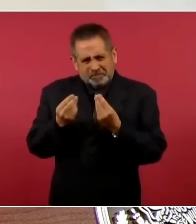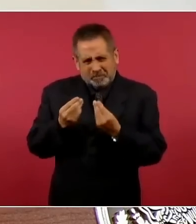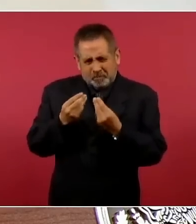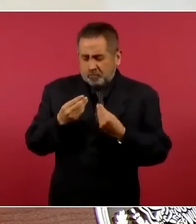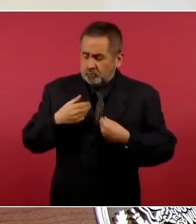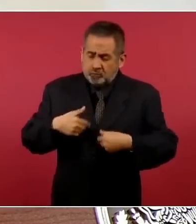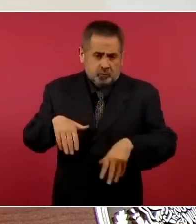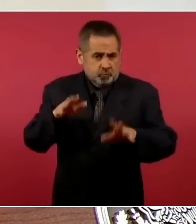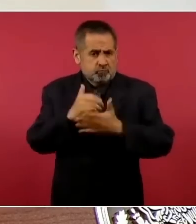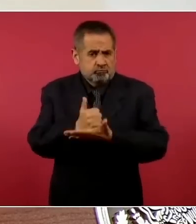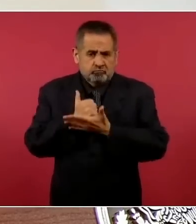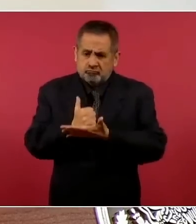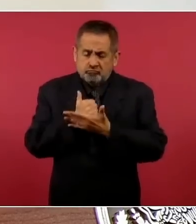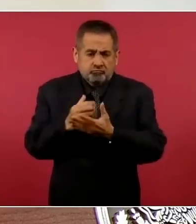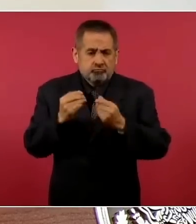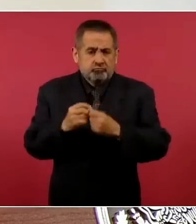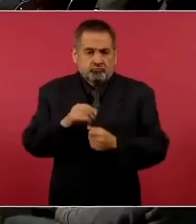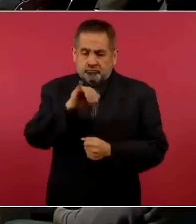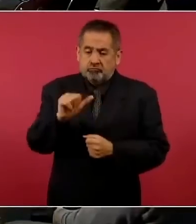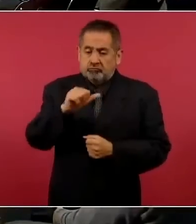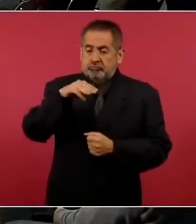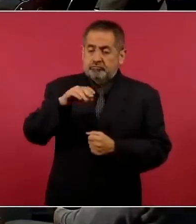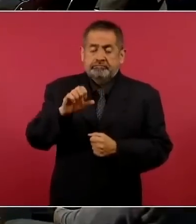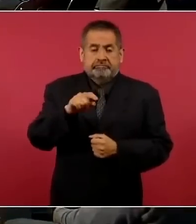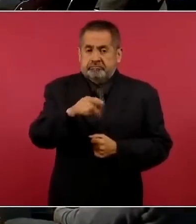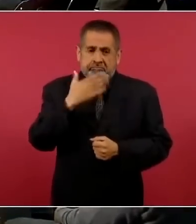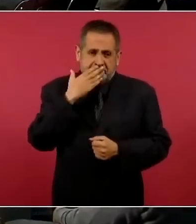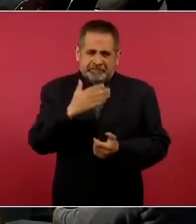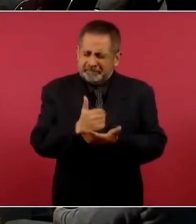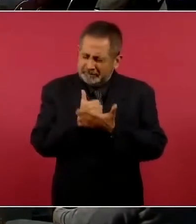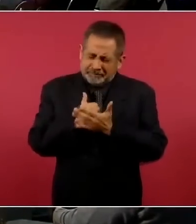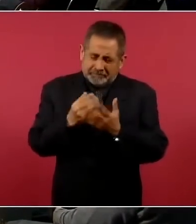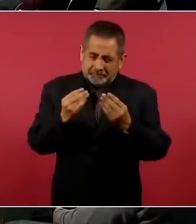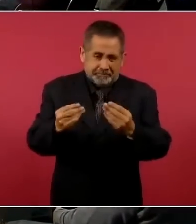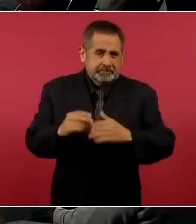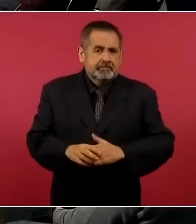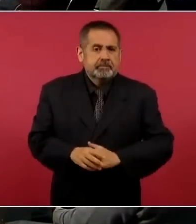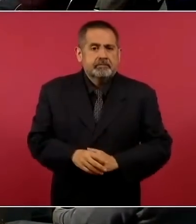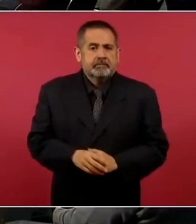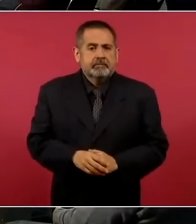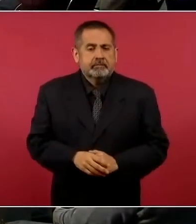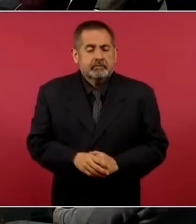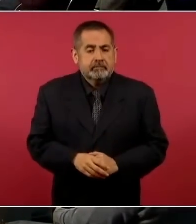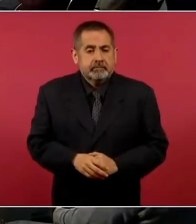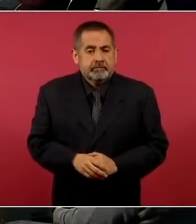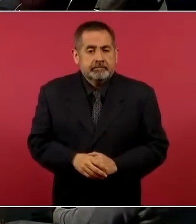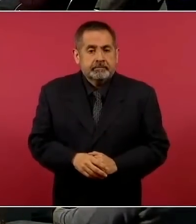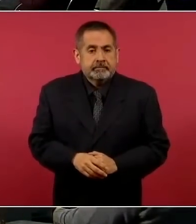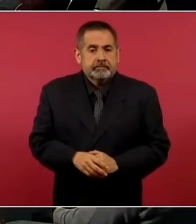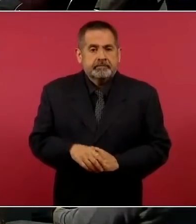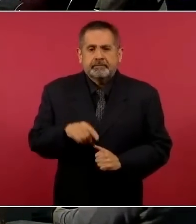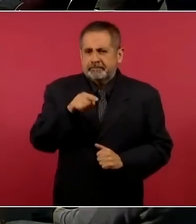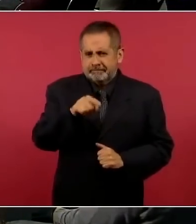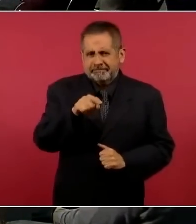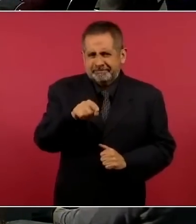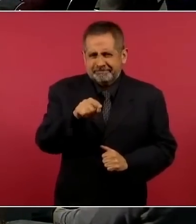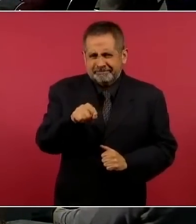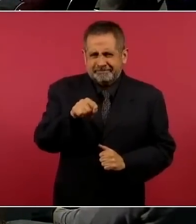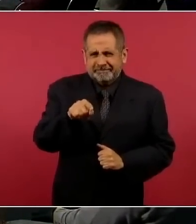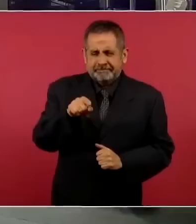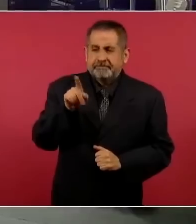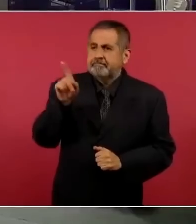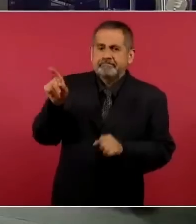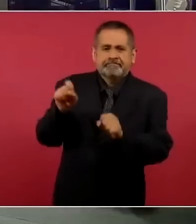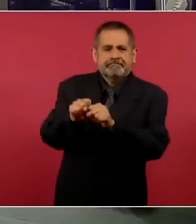muchísimo. Jaime, mucho, mucho, mucho, mucho, mucho. Ahí lo tenemos en la